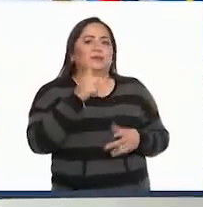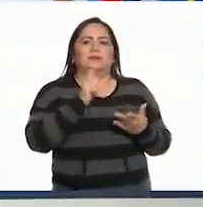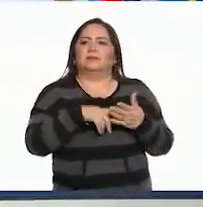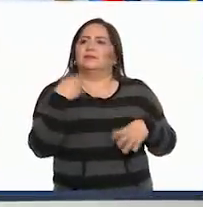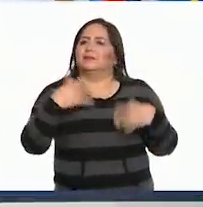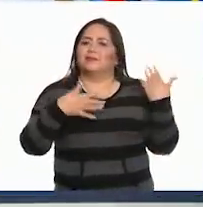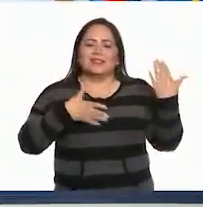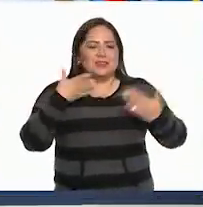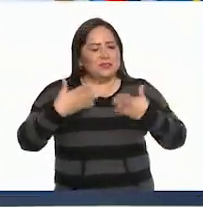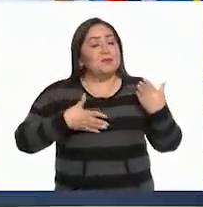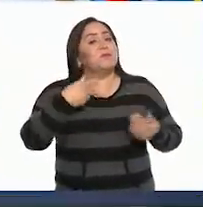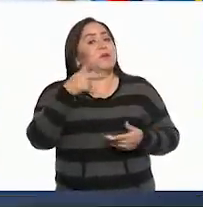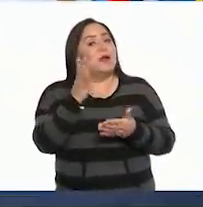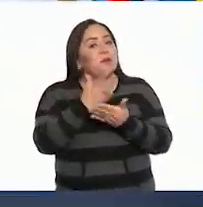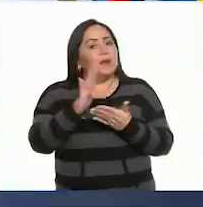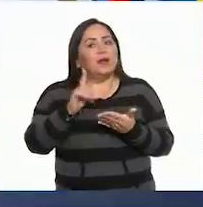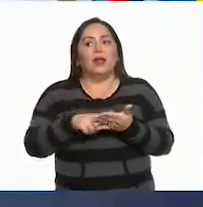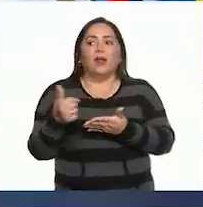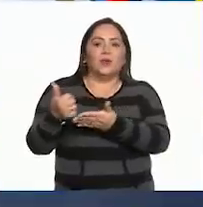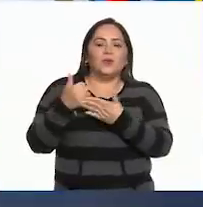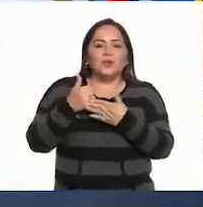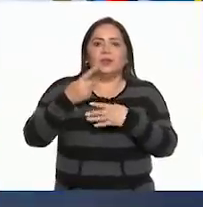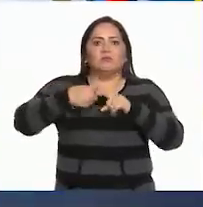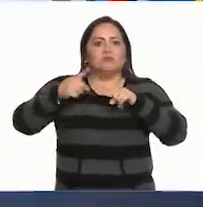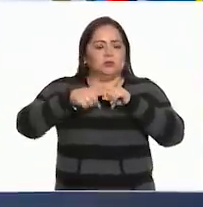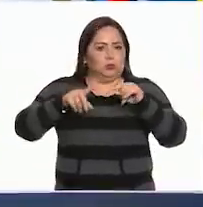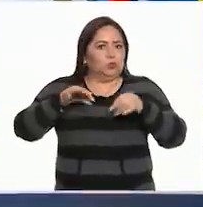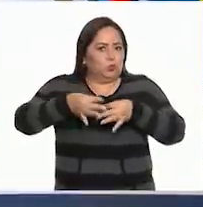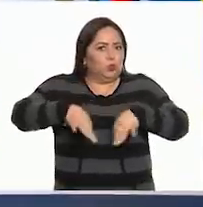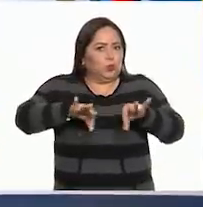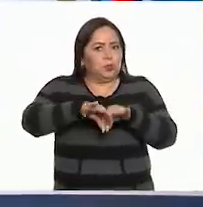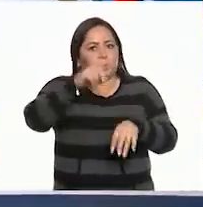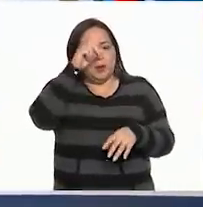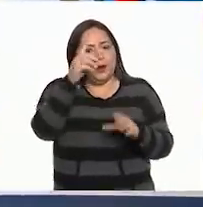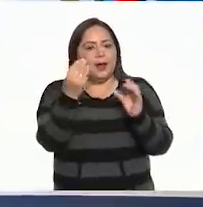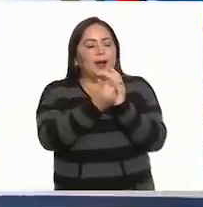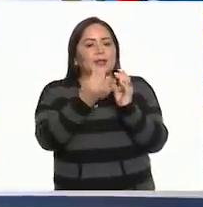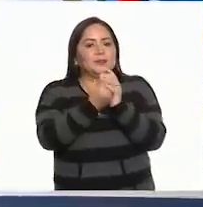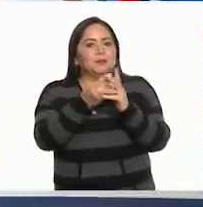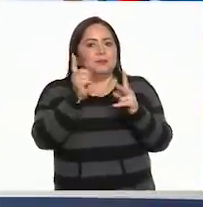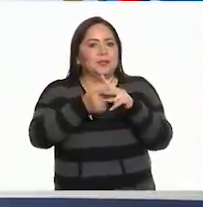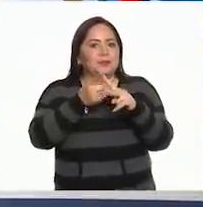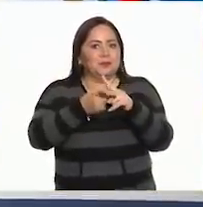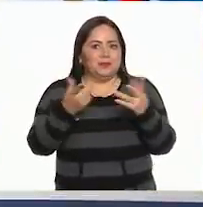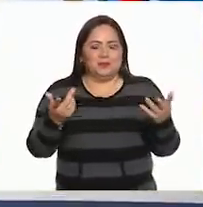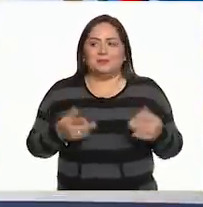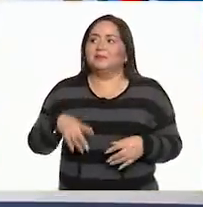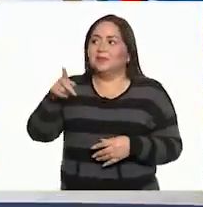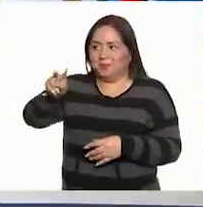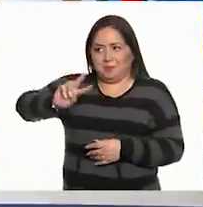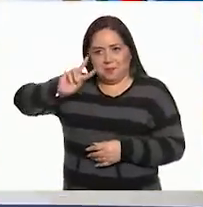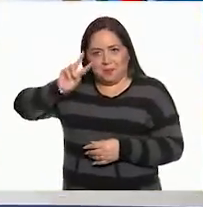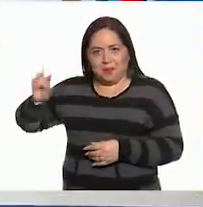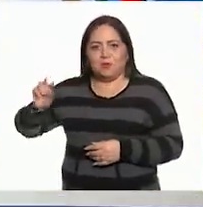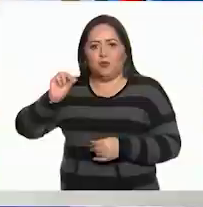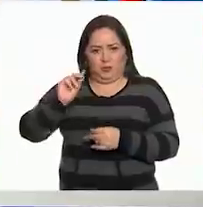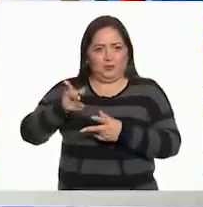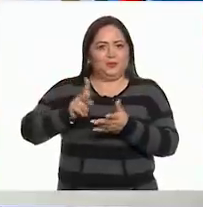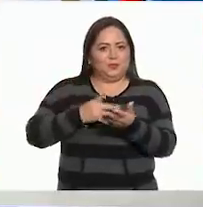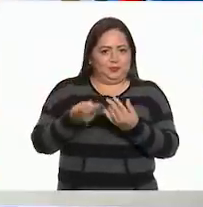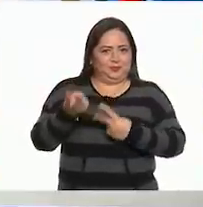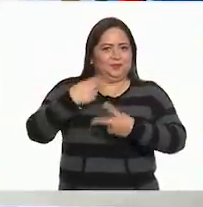súper divertidos y además nos ayudan con temas importantes para nuestras clases de matemáticas. Vamos a verla y